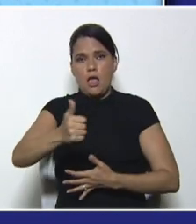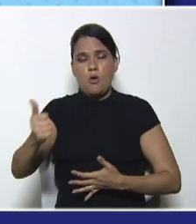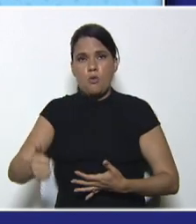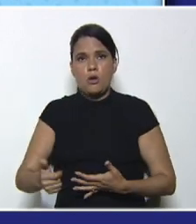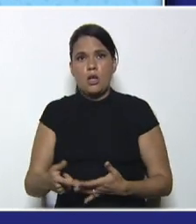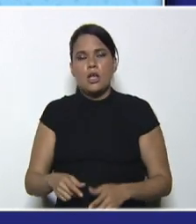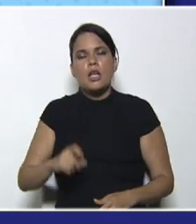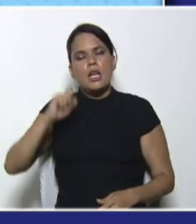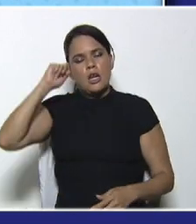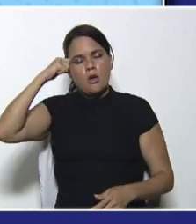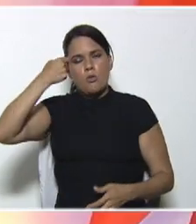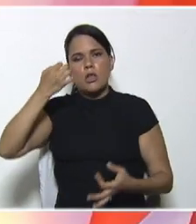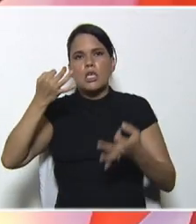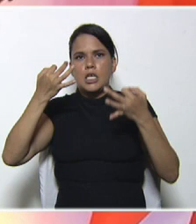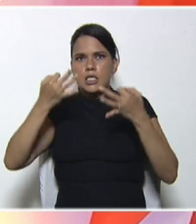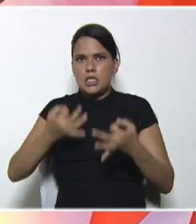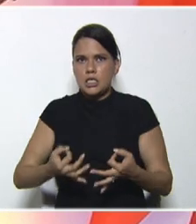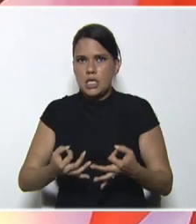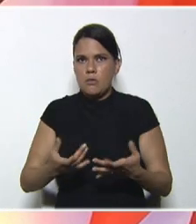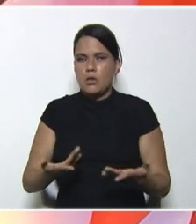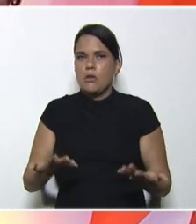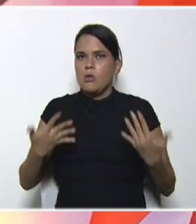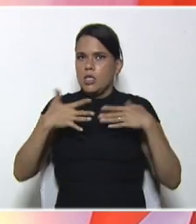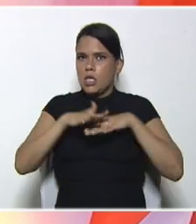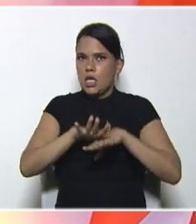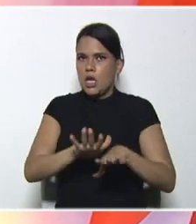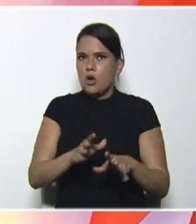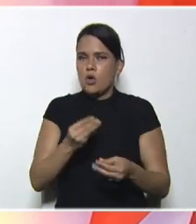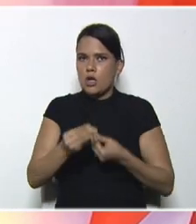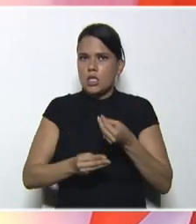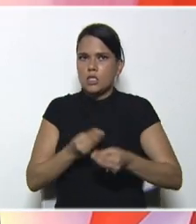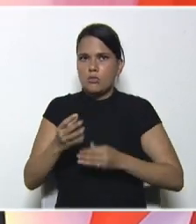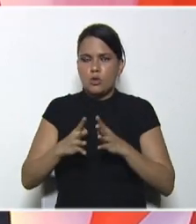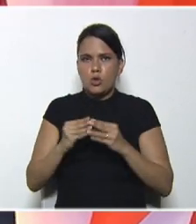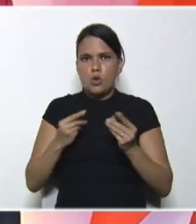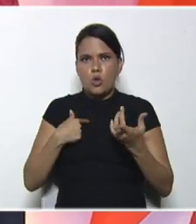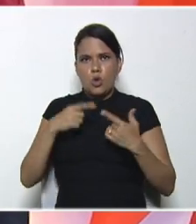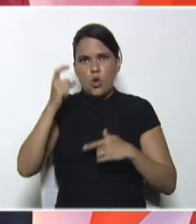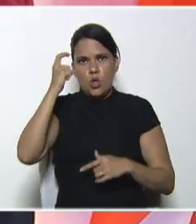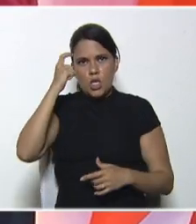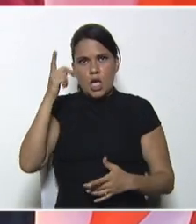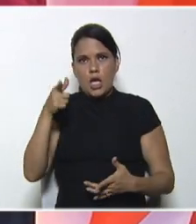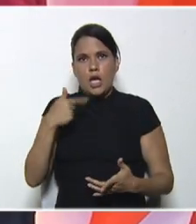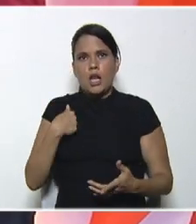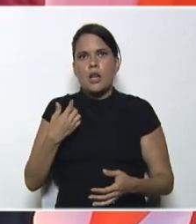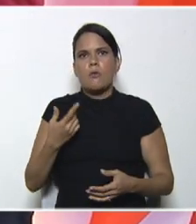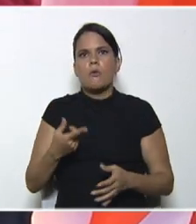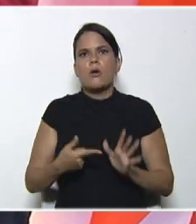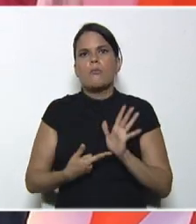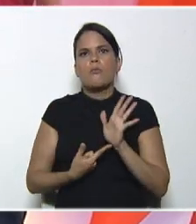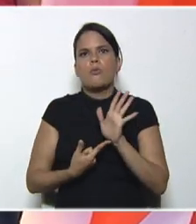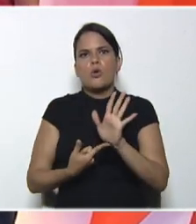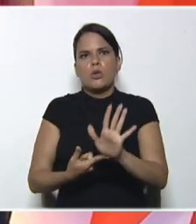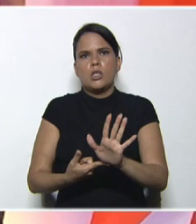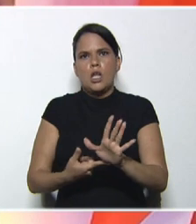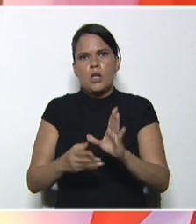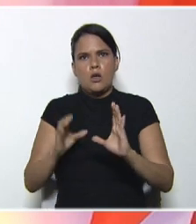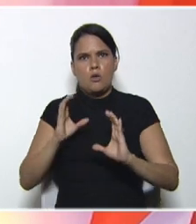Recuerden que siempre vincularlo con nuestra vida diaria. Acá, al final, les voy a mencionar con ese